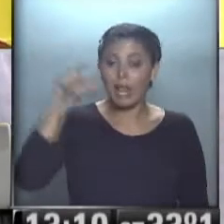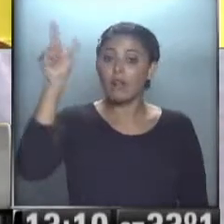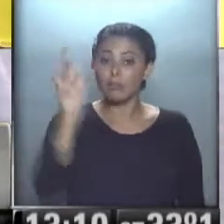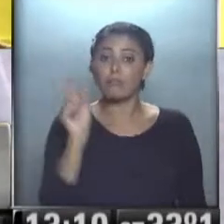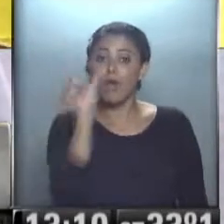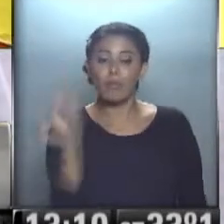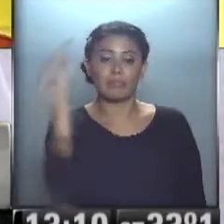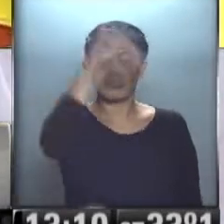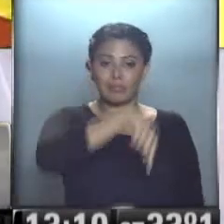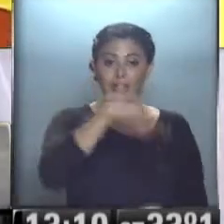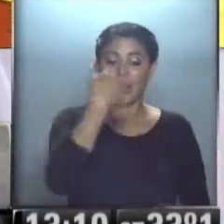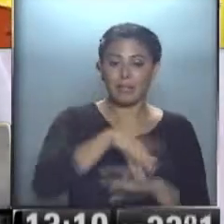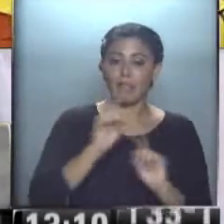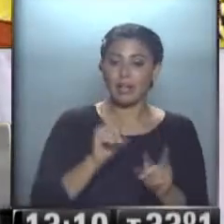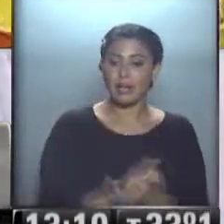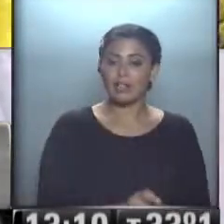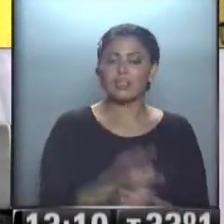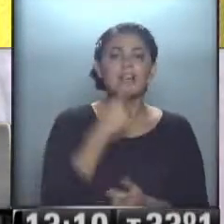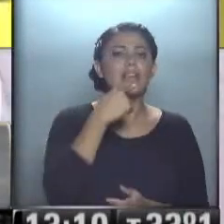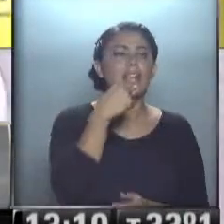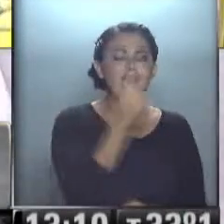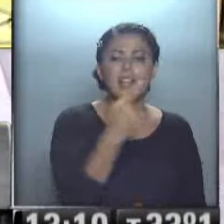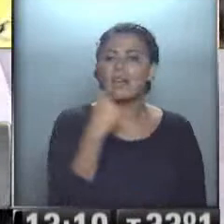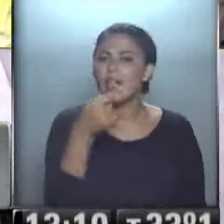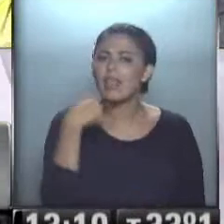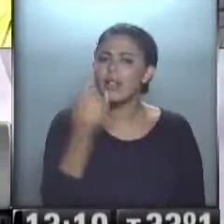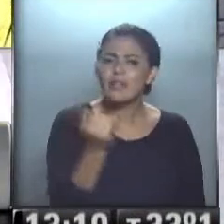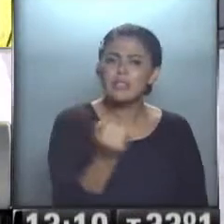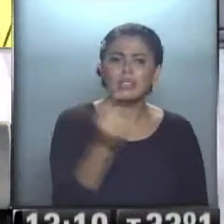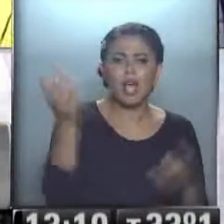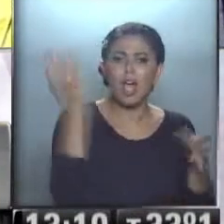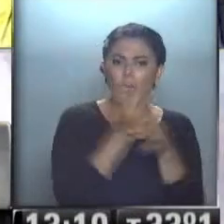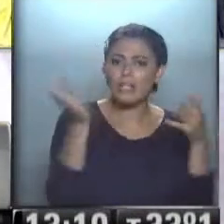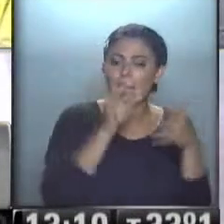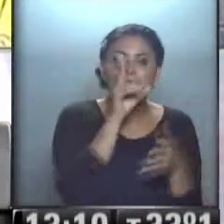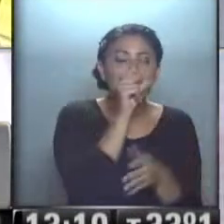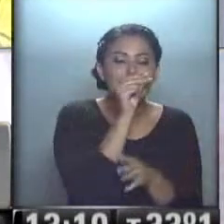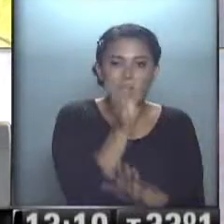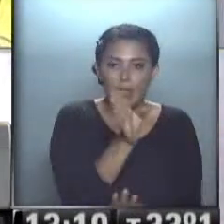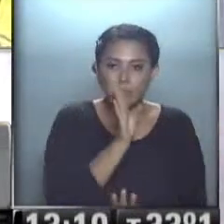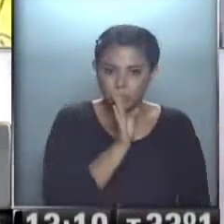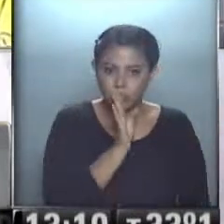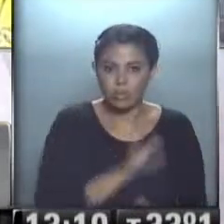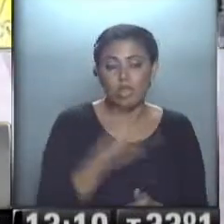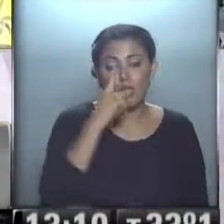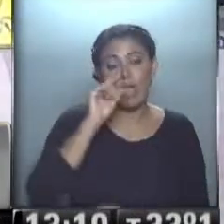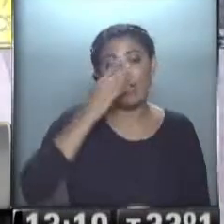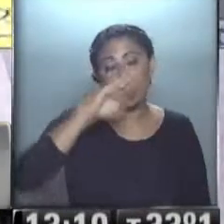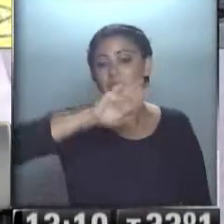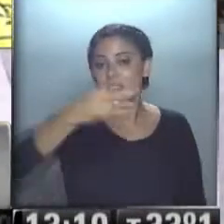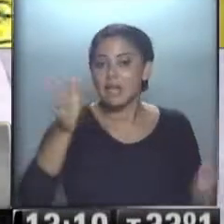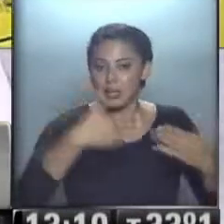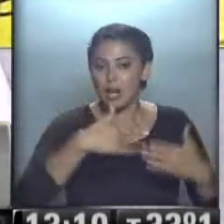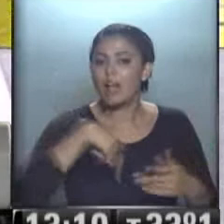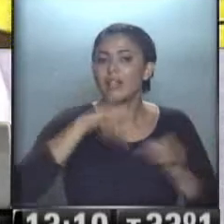en Billinghurst a 1300, y no le dijo a nadie que el colegio iba a cerrar dos días después. No lo encuentran por